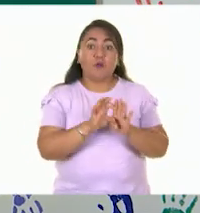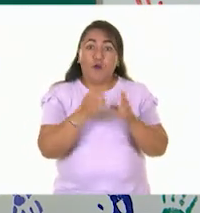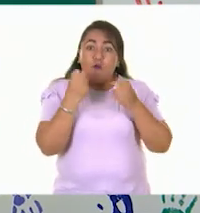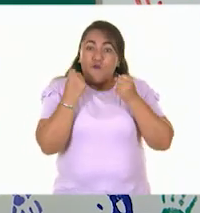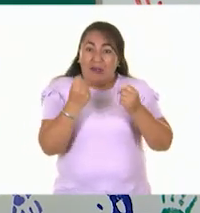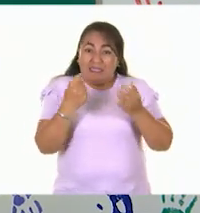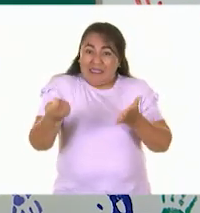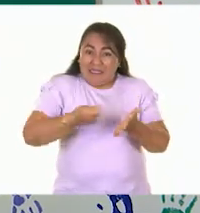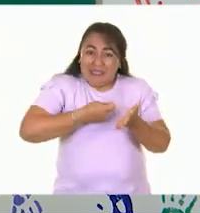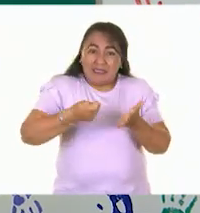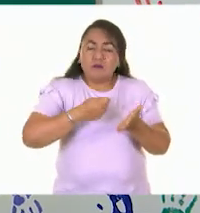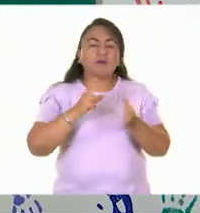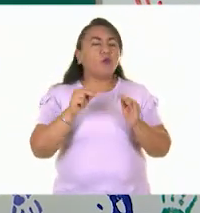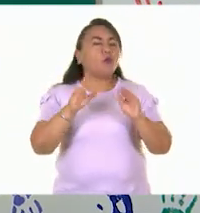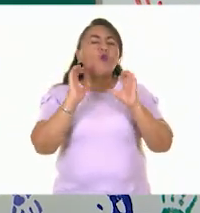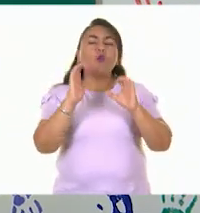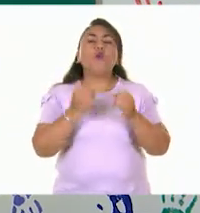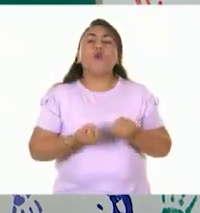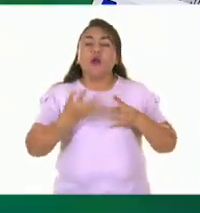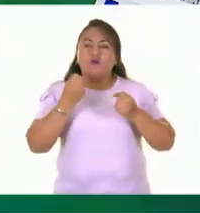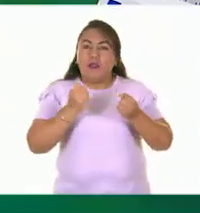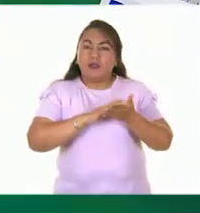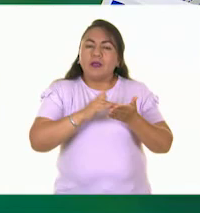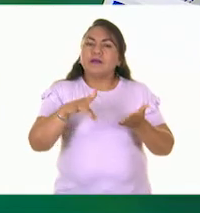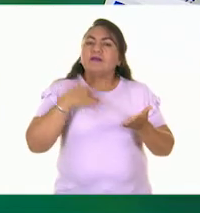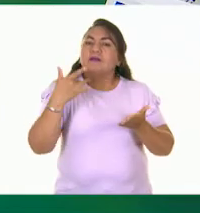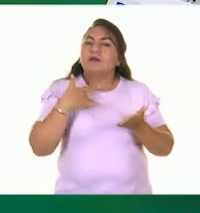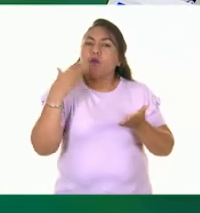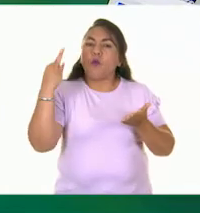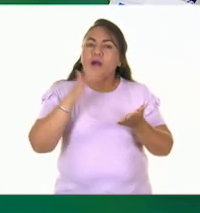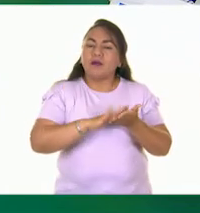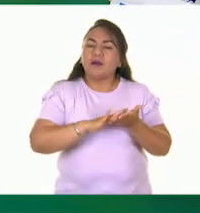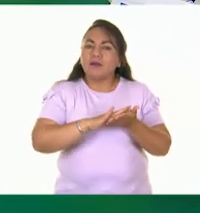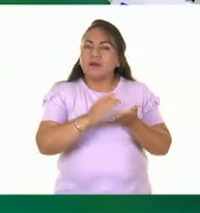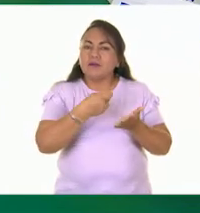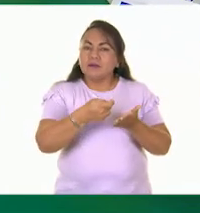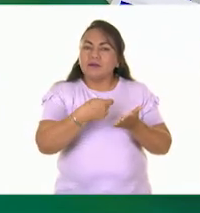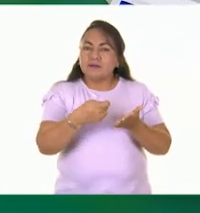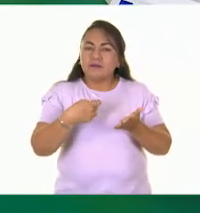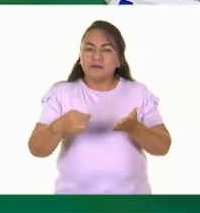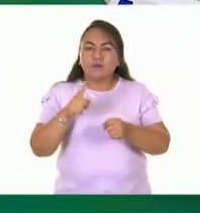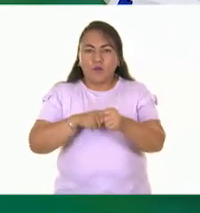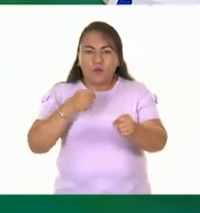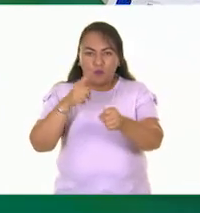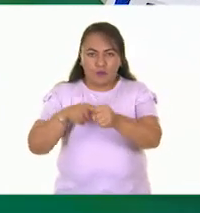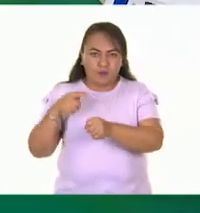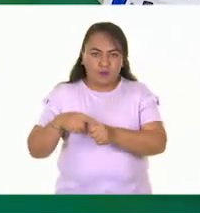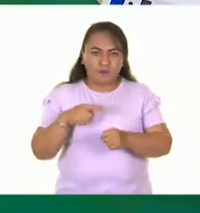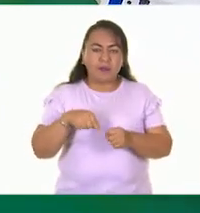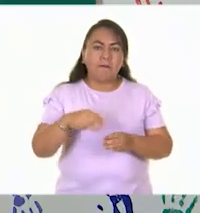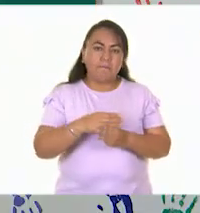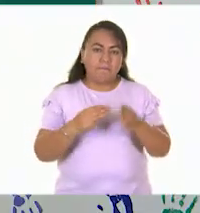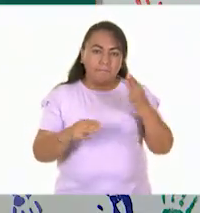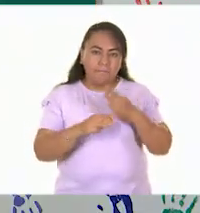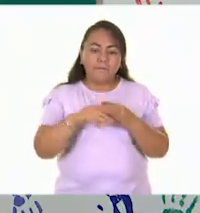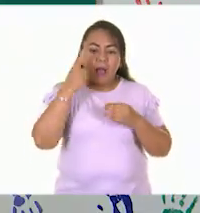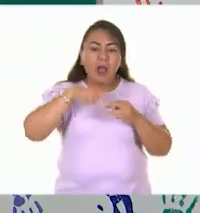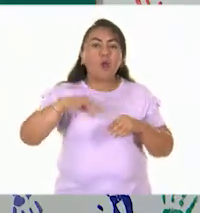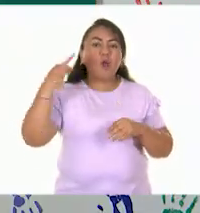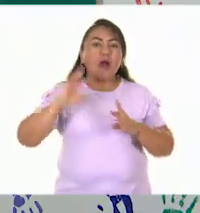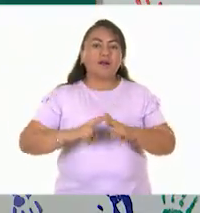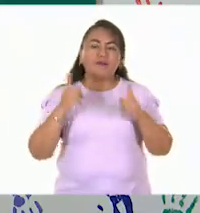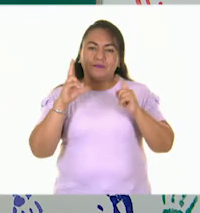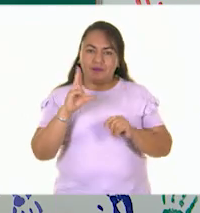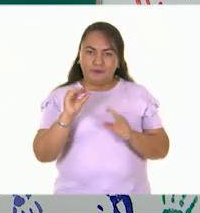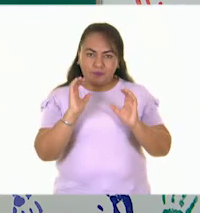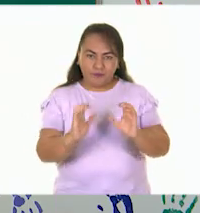demasiada fuerza. Hay que tener cuidado con cuánta fuerza estamos utilizando estos colores sobre nuestro material para que no se nos vaya a romper